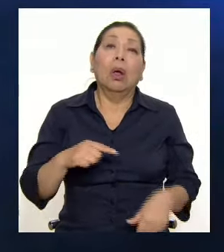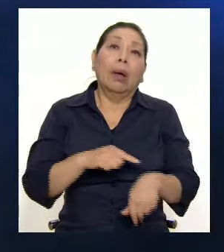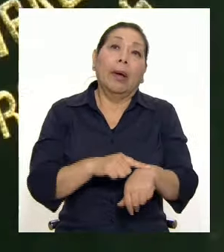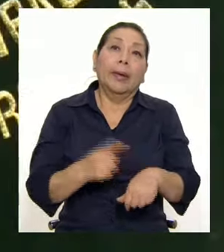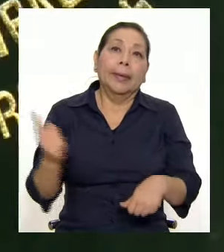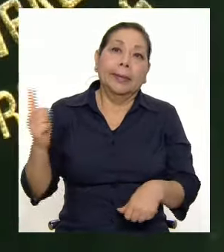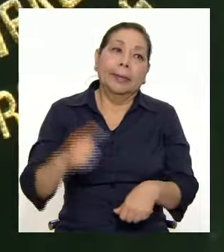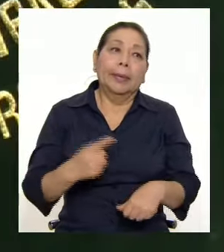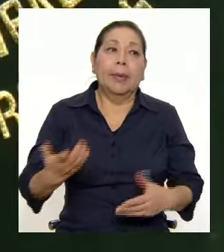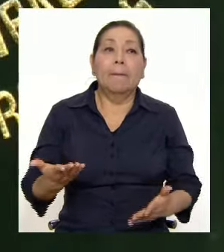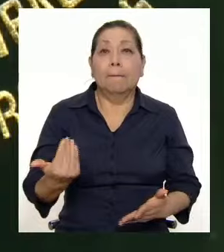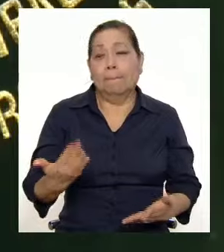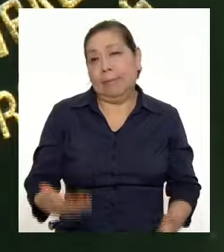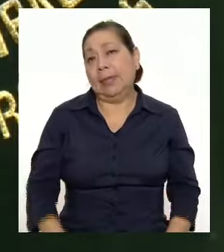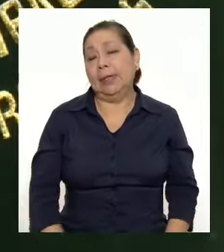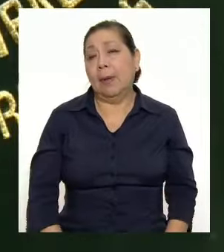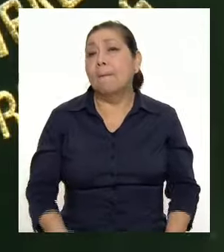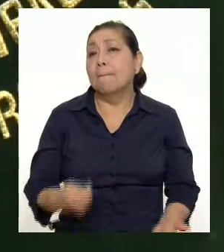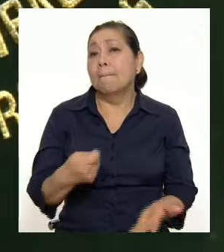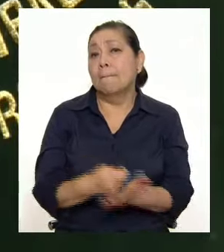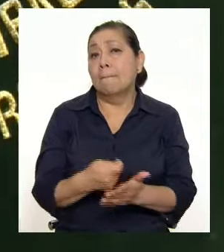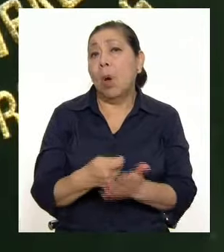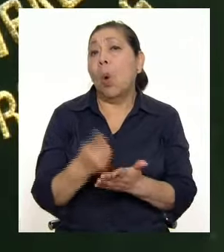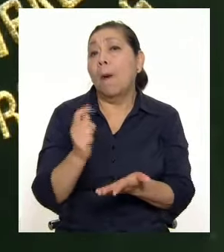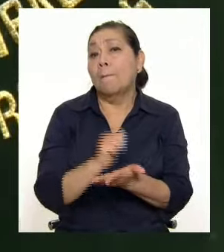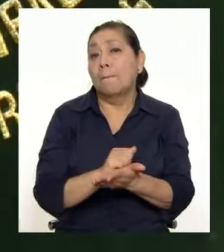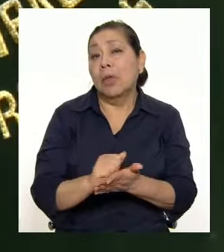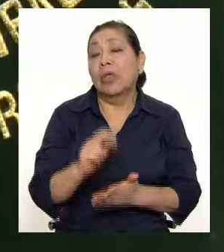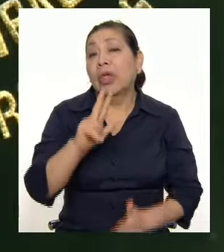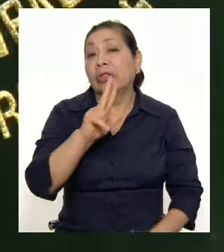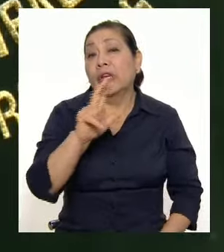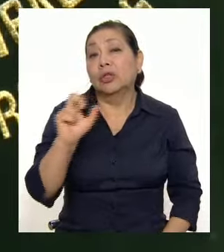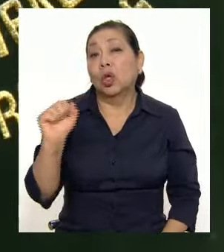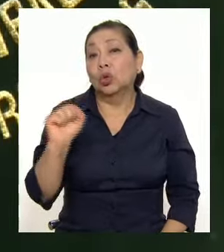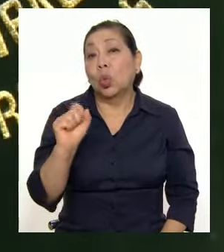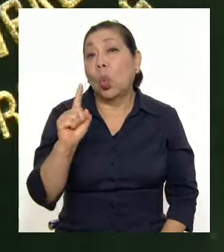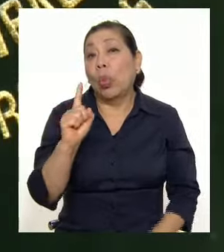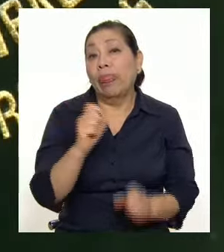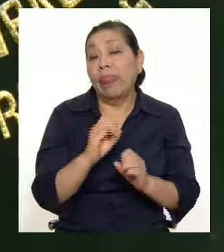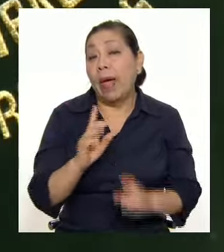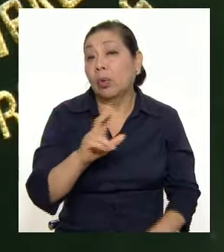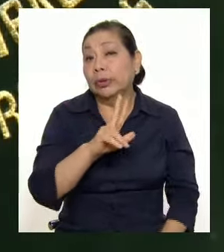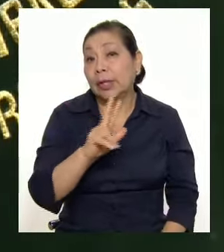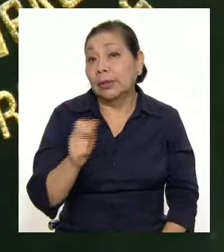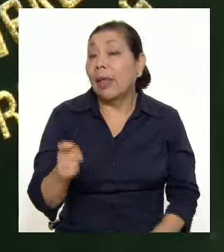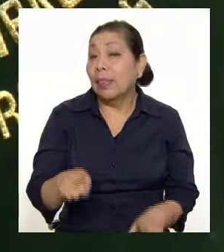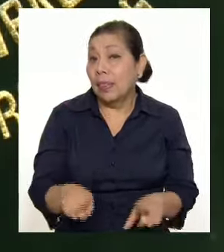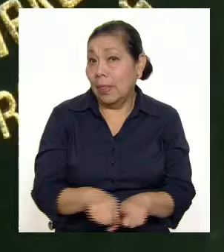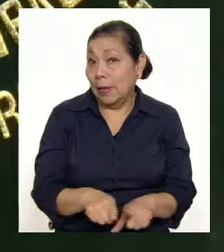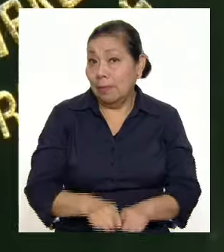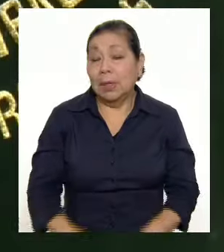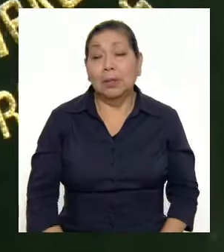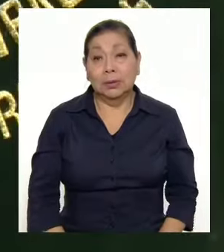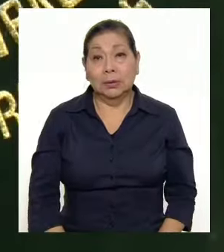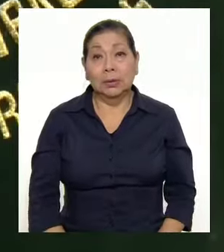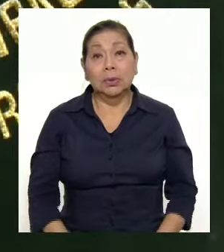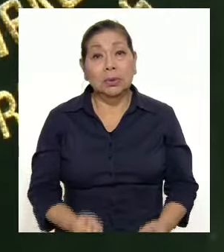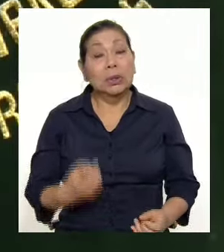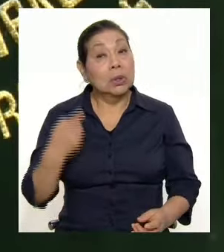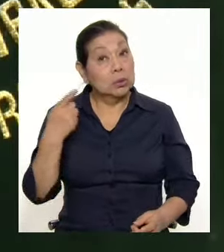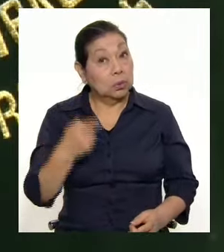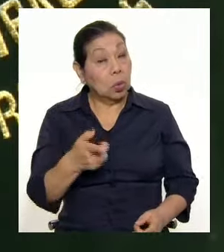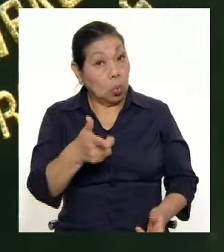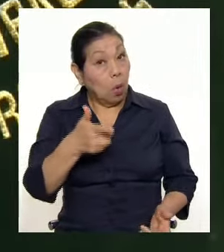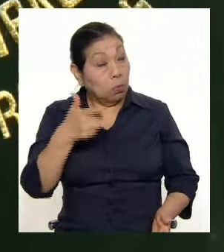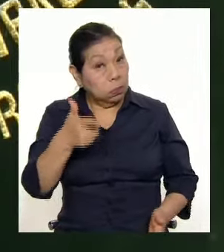hora. Pedían ellos que pague un cupo mensual de 300 soles diarios. También fue objeto de muchas amenazas